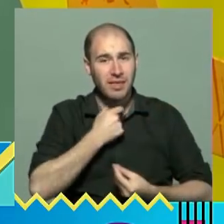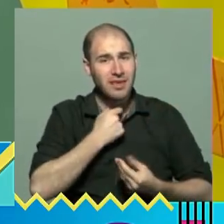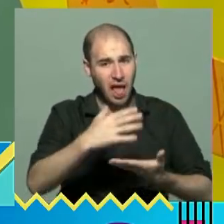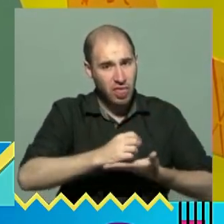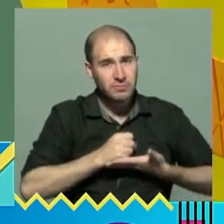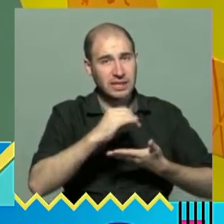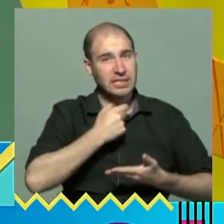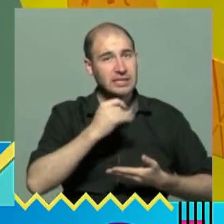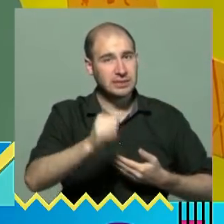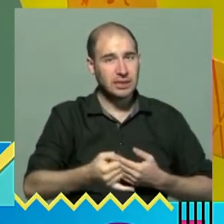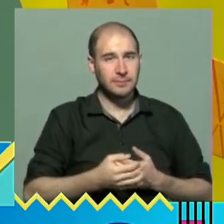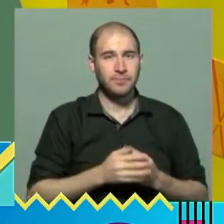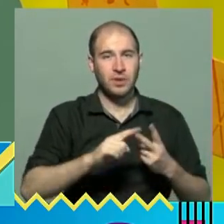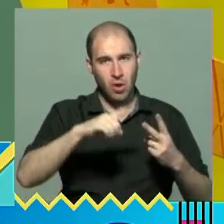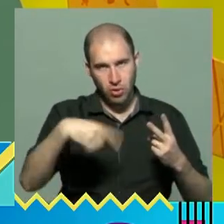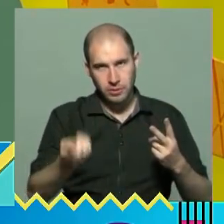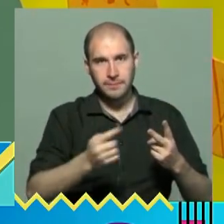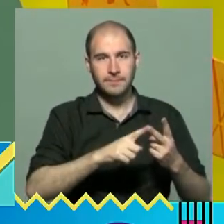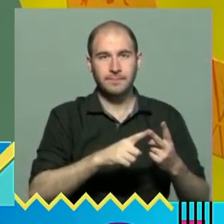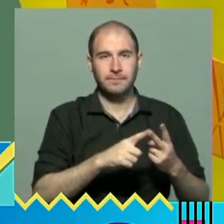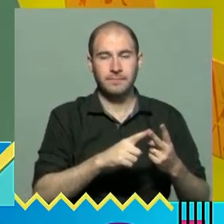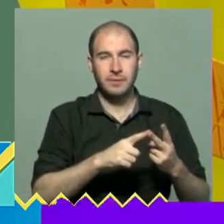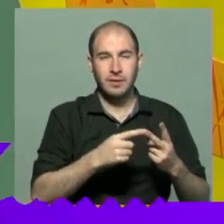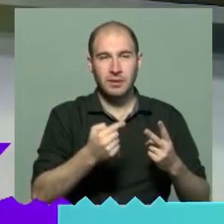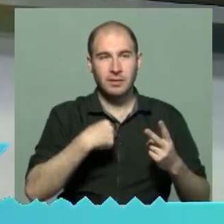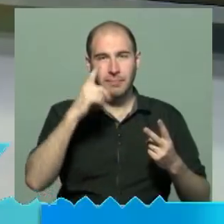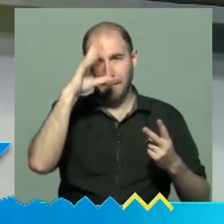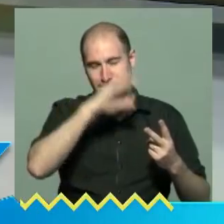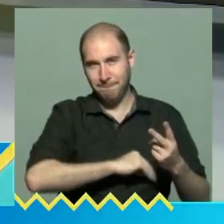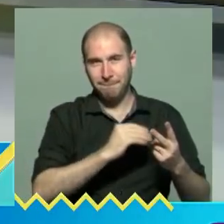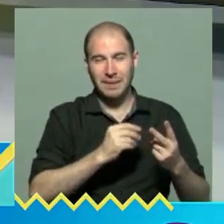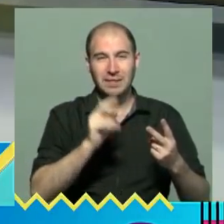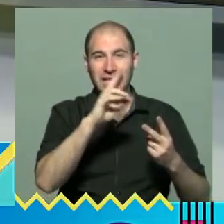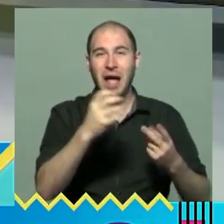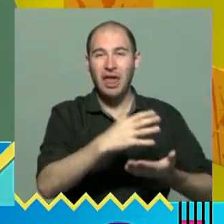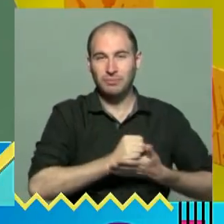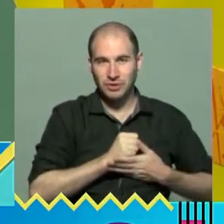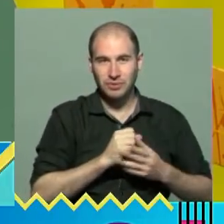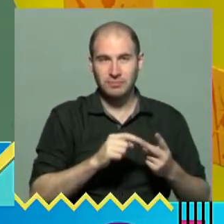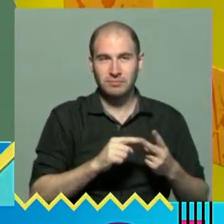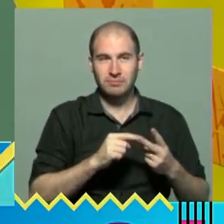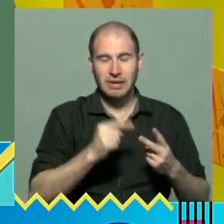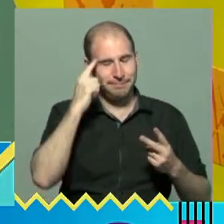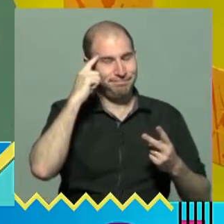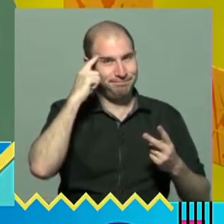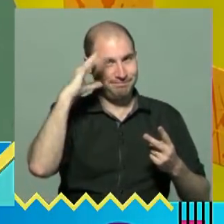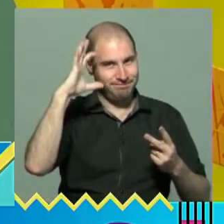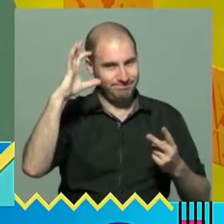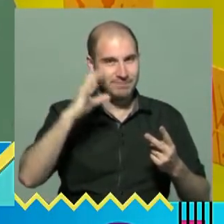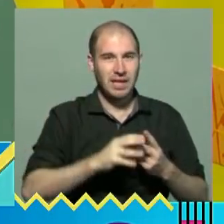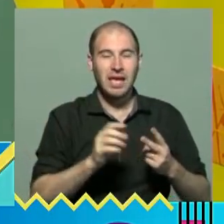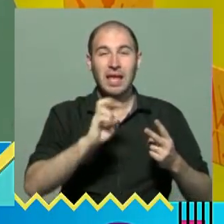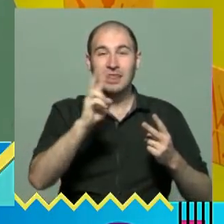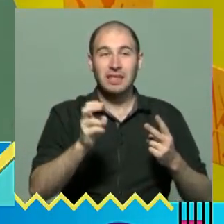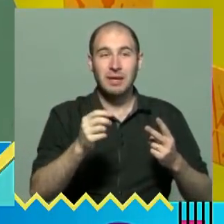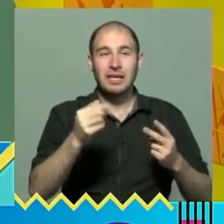adoptar. Y la otra cosa, que ya se me fue de la memoria con el tema de la adopción, no, ya me acordé, es el